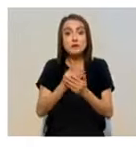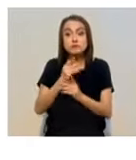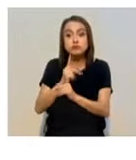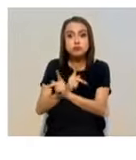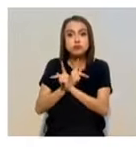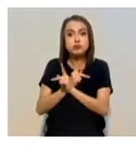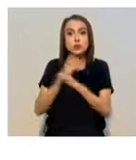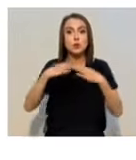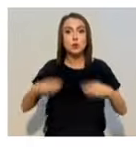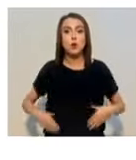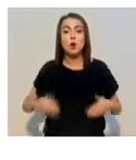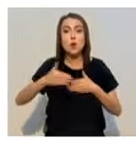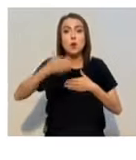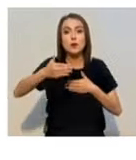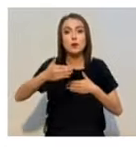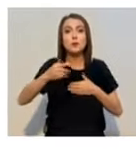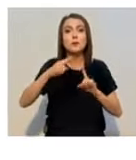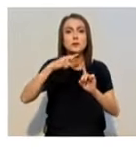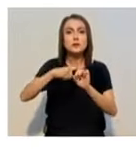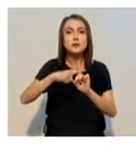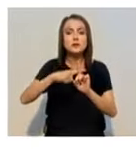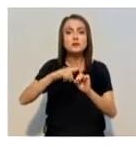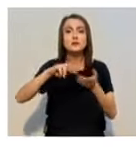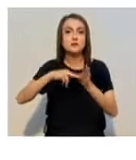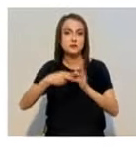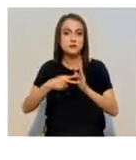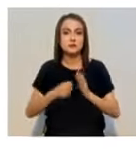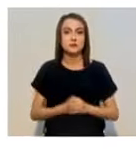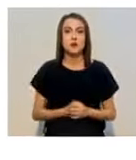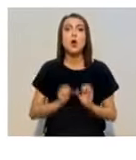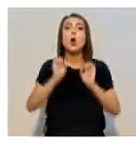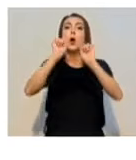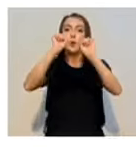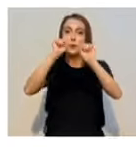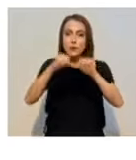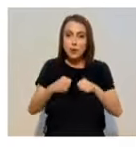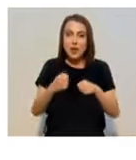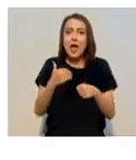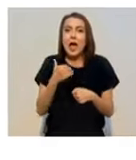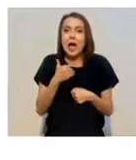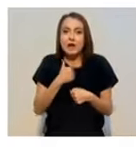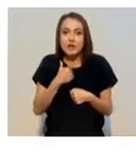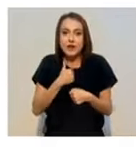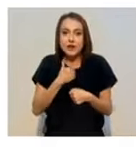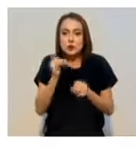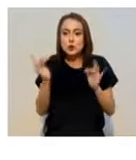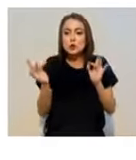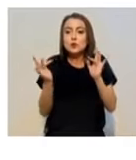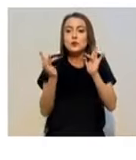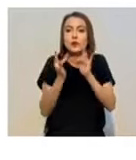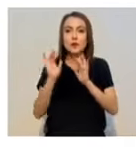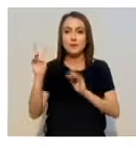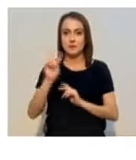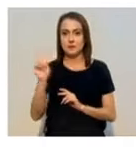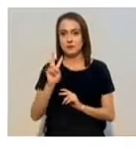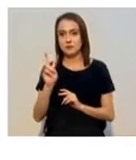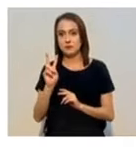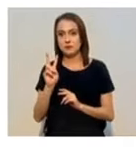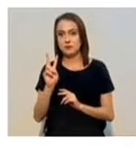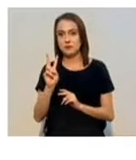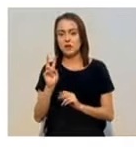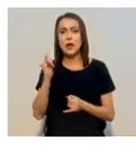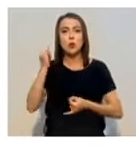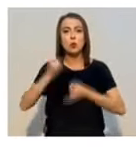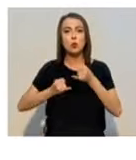anticuerpos, cuando son positivas, lo que dice es, puede haber habido exposición al virus en